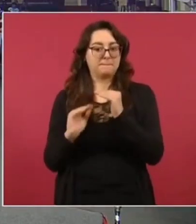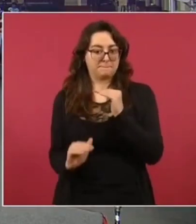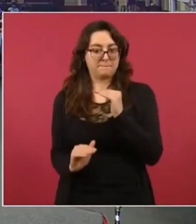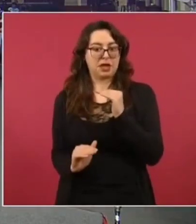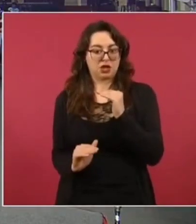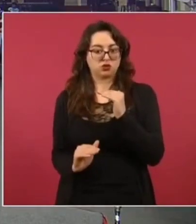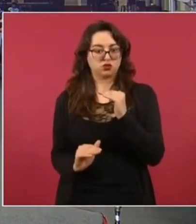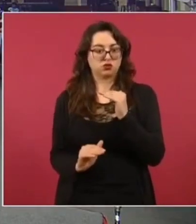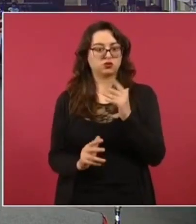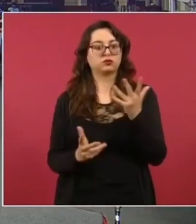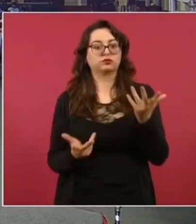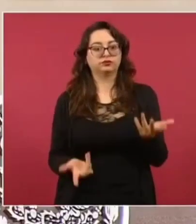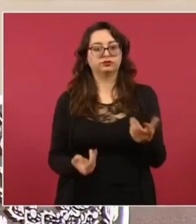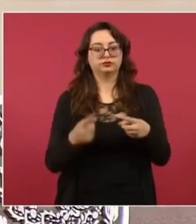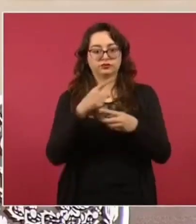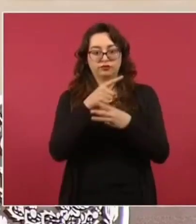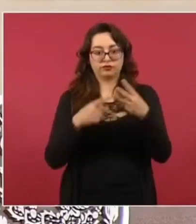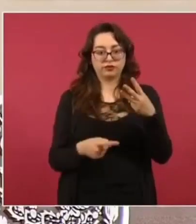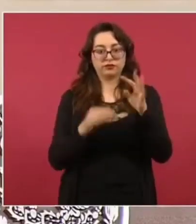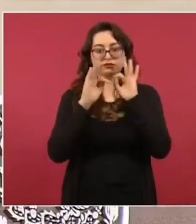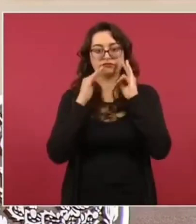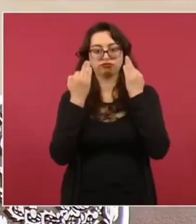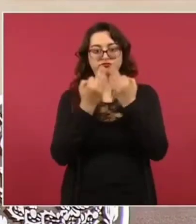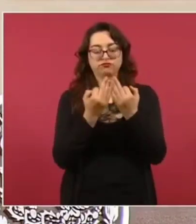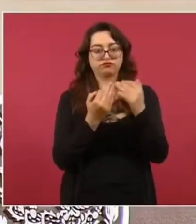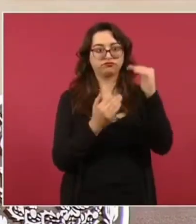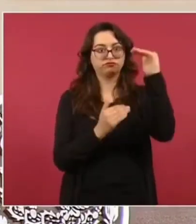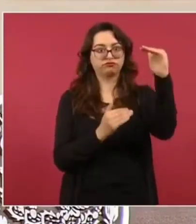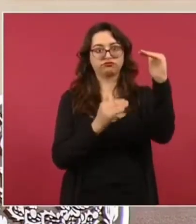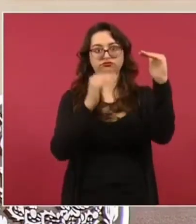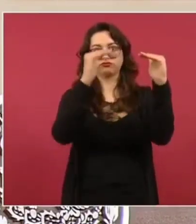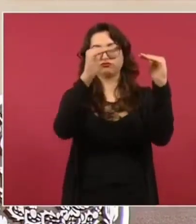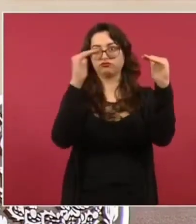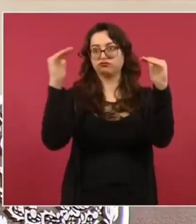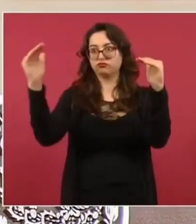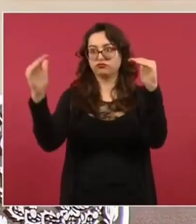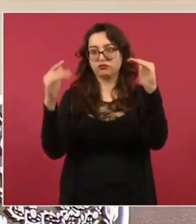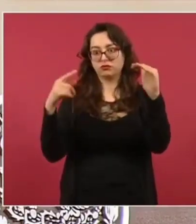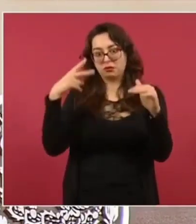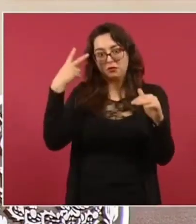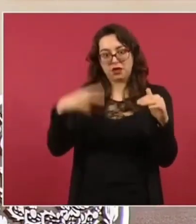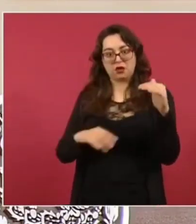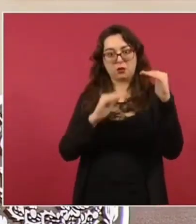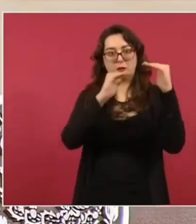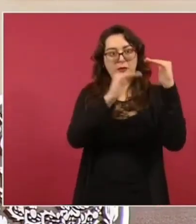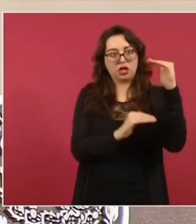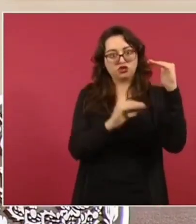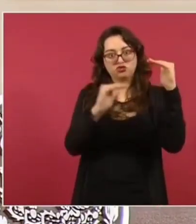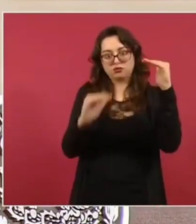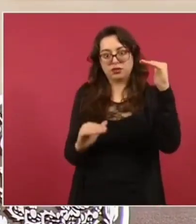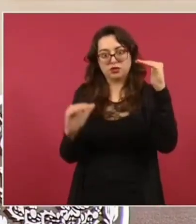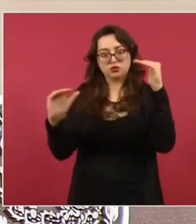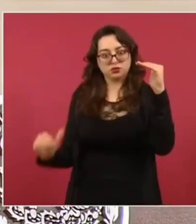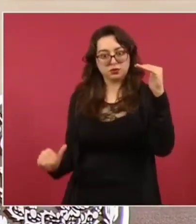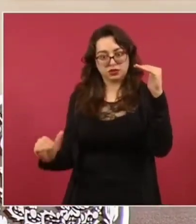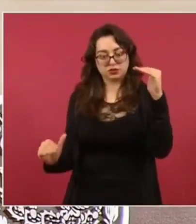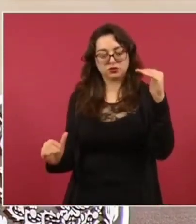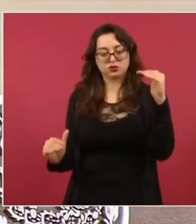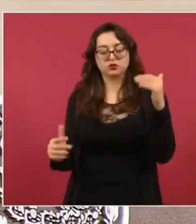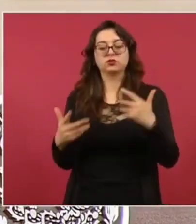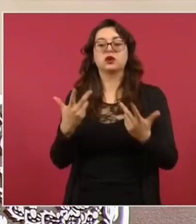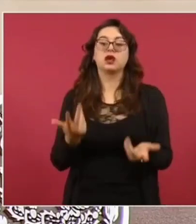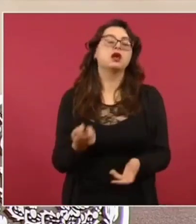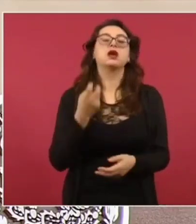de cada uno de los métodos. Las transacciones precedentes que tenemos